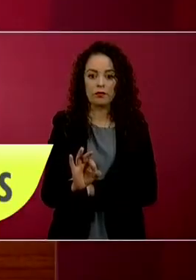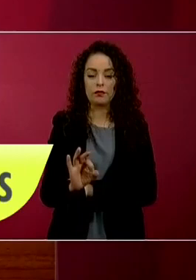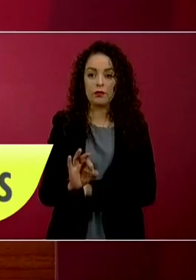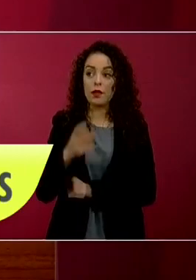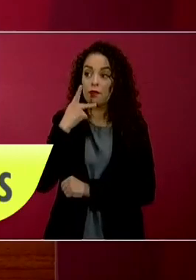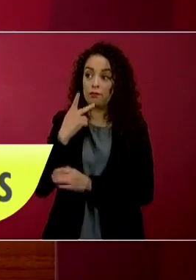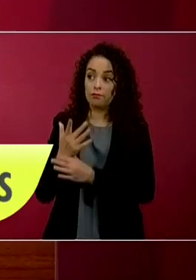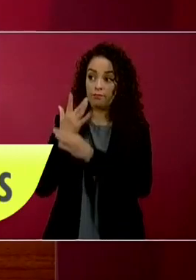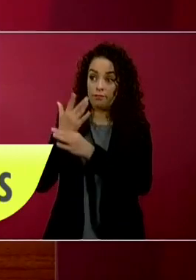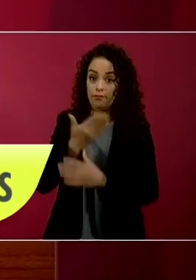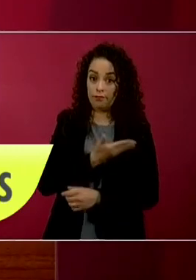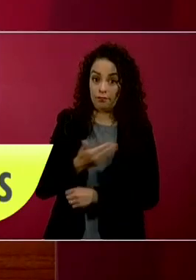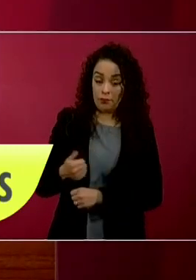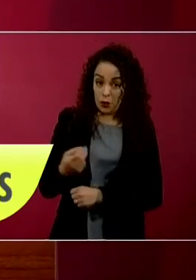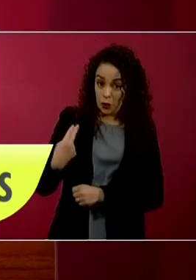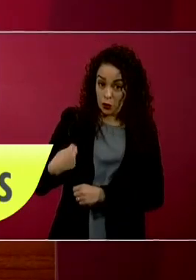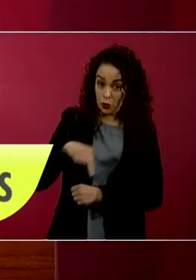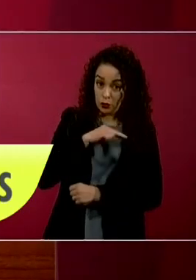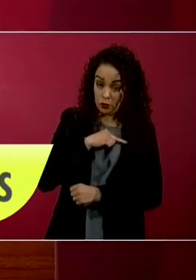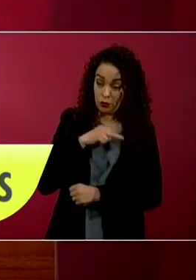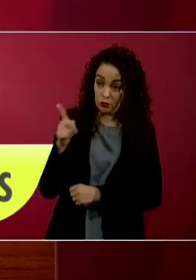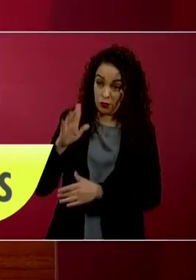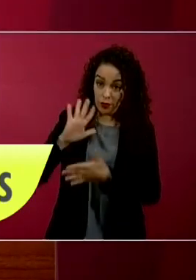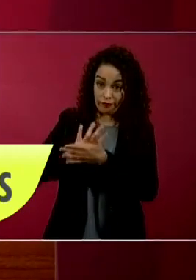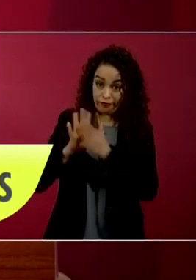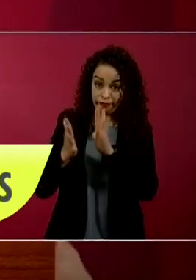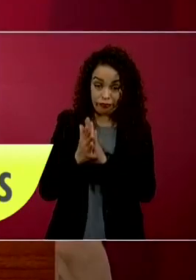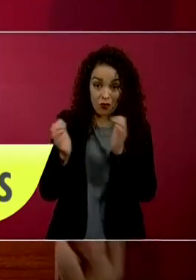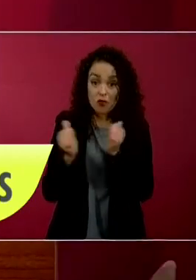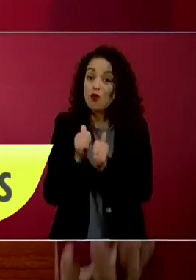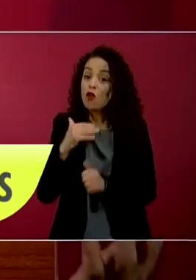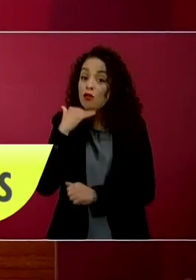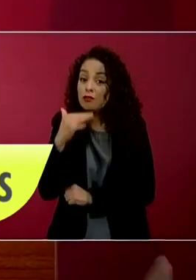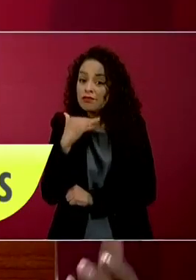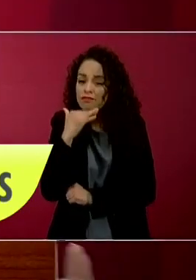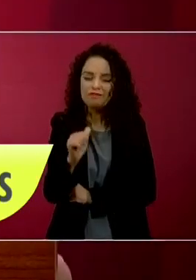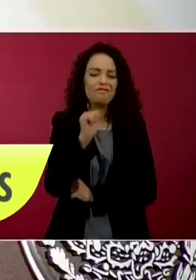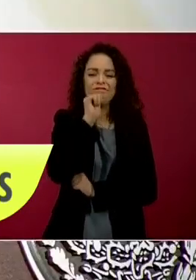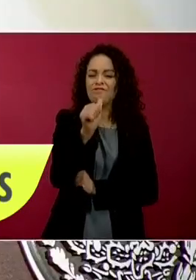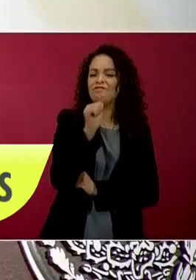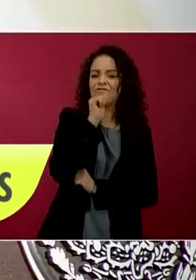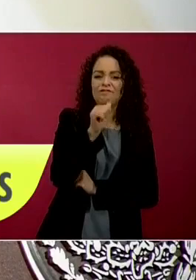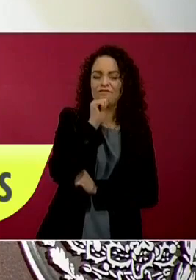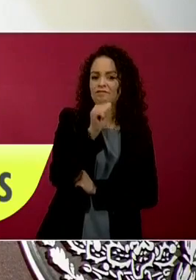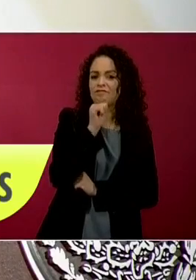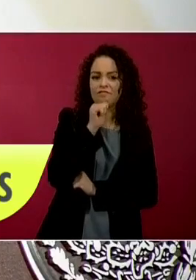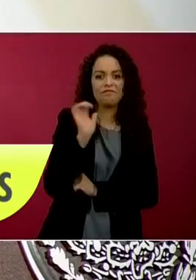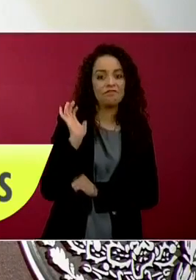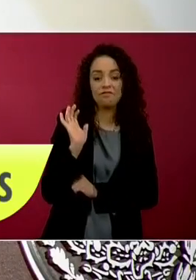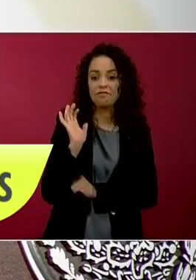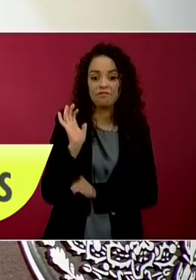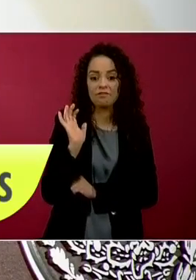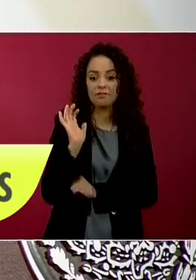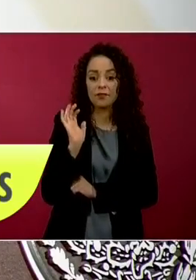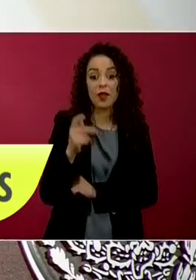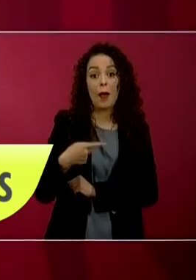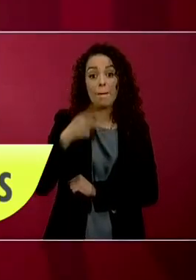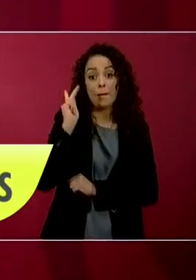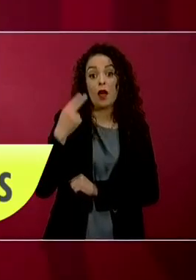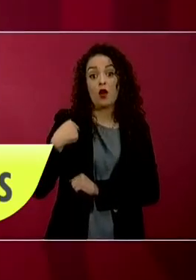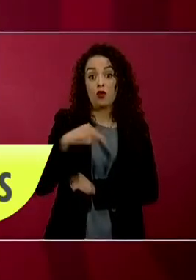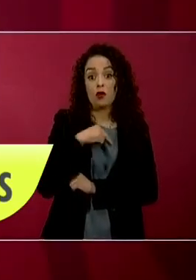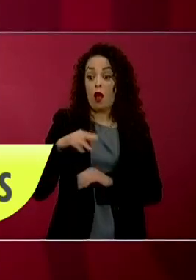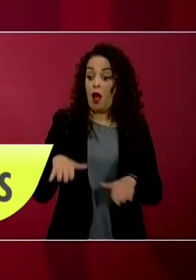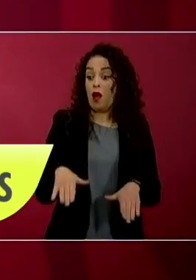la secretaria de seguridad y protección ciudadana rosa icela rodríguez aseguró que esto era mentira ayer hablé con miguel garcía tinoco 16